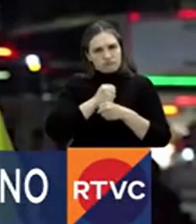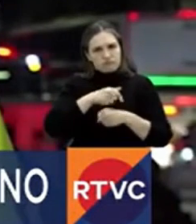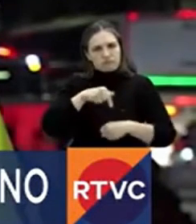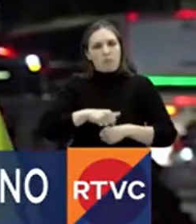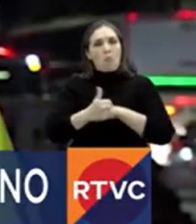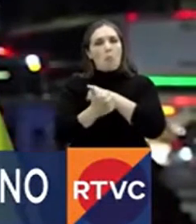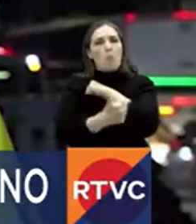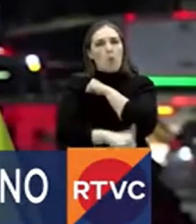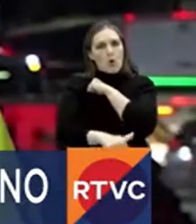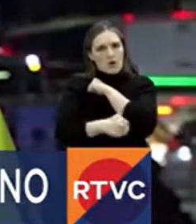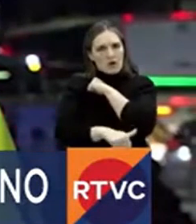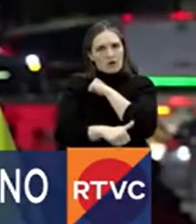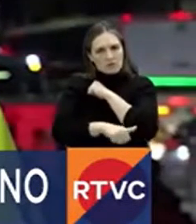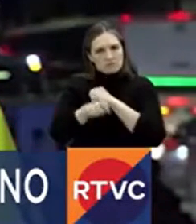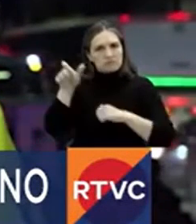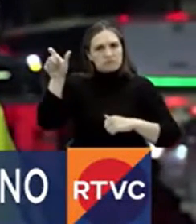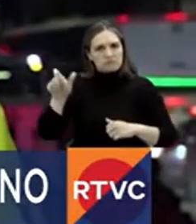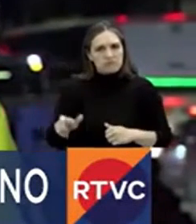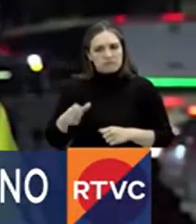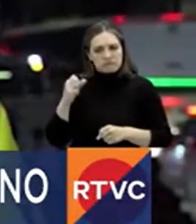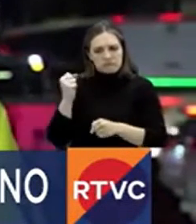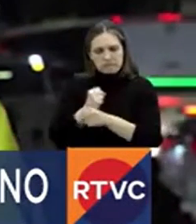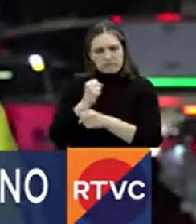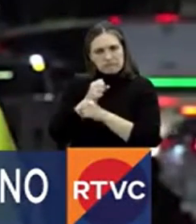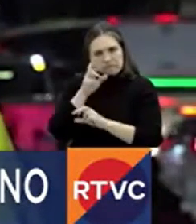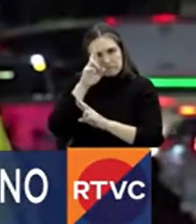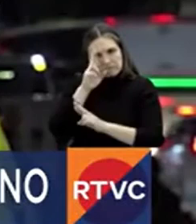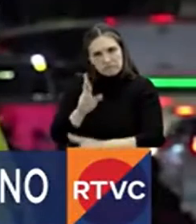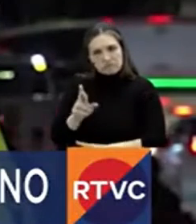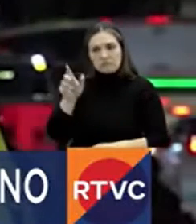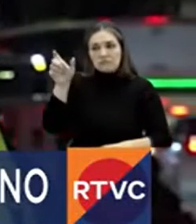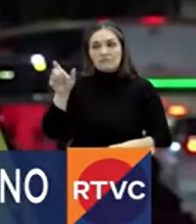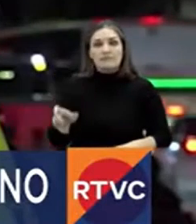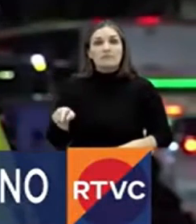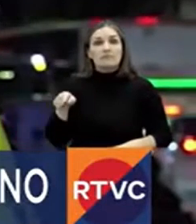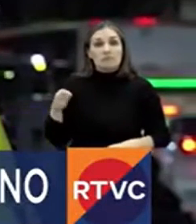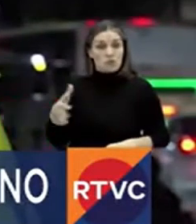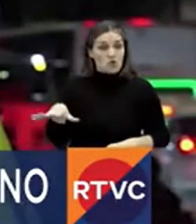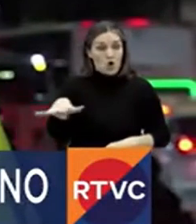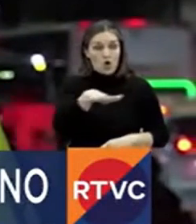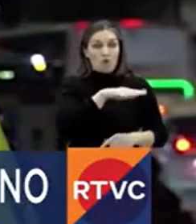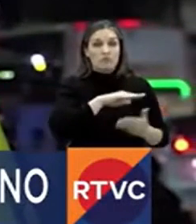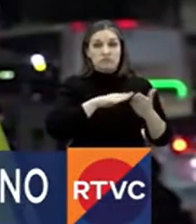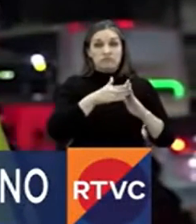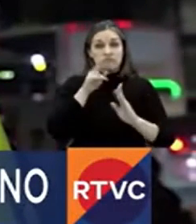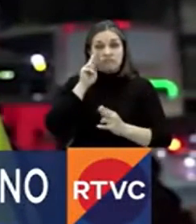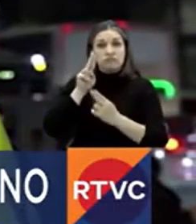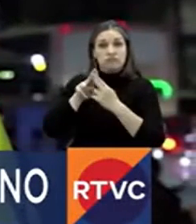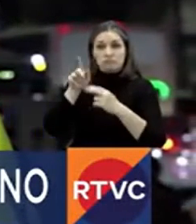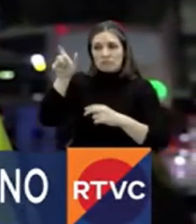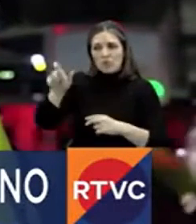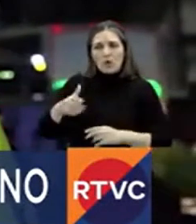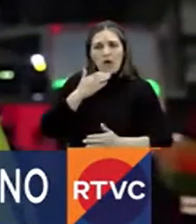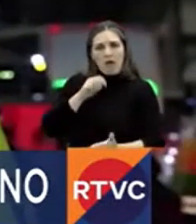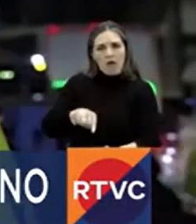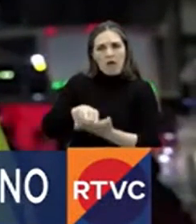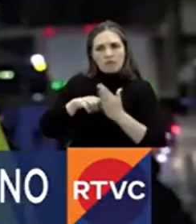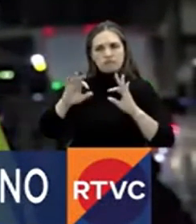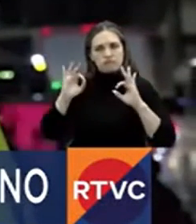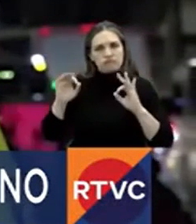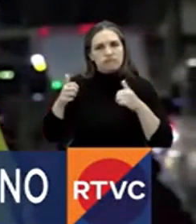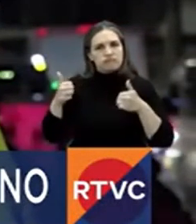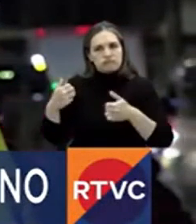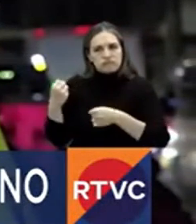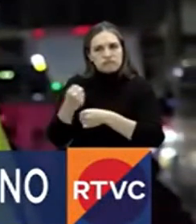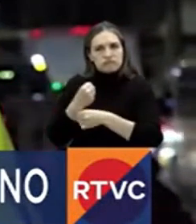hombre trabajador, reconocido entre la comunidad como un policía ejemplar,